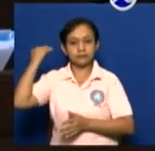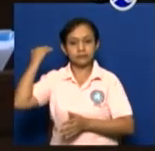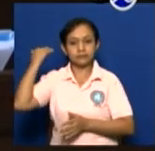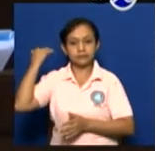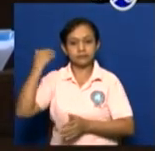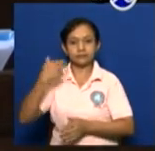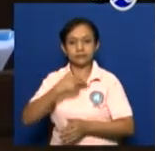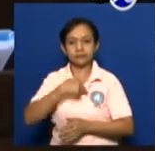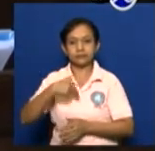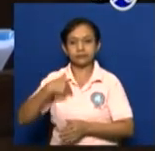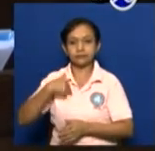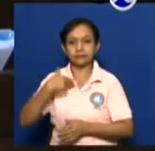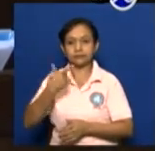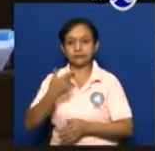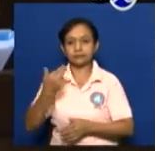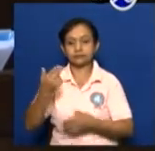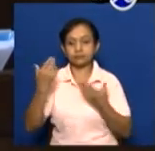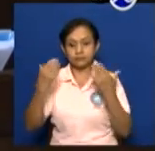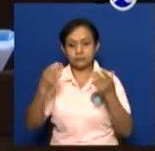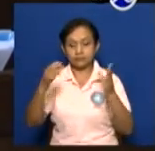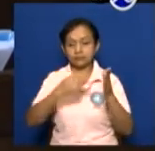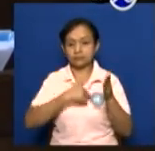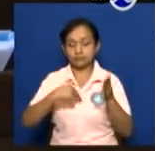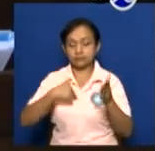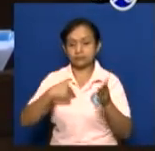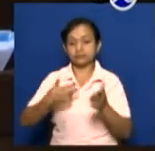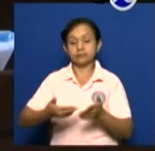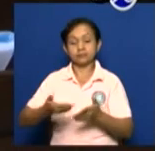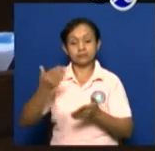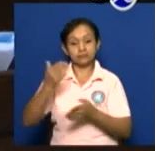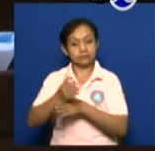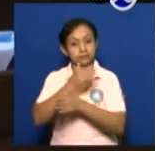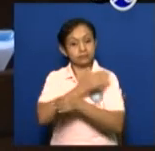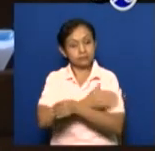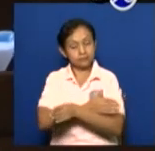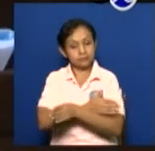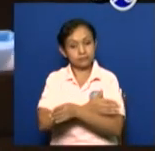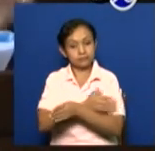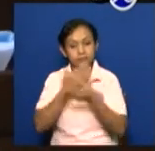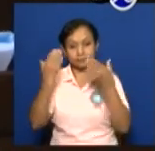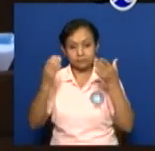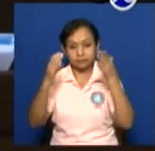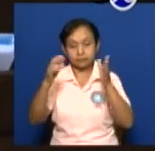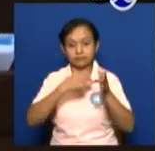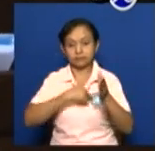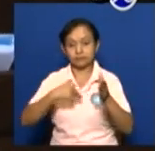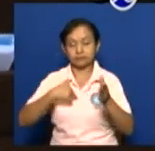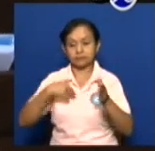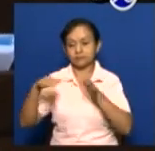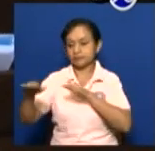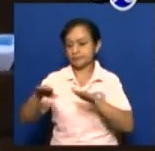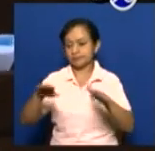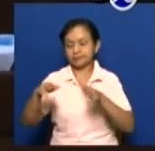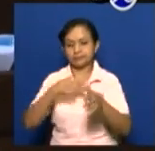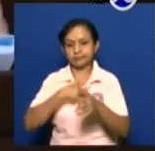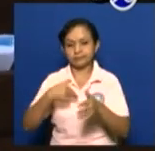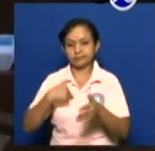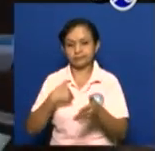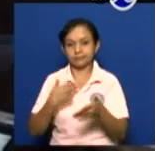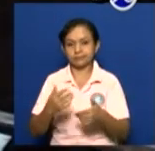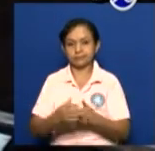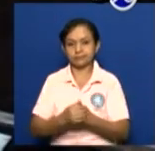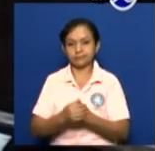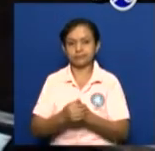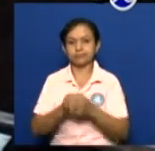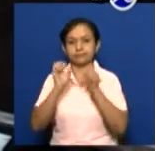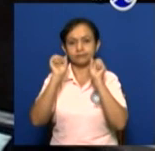construido con los hechos que se produjeron y con los hechos que no se produjeron, con lo que